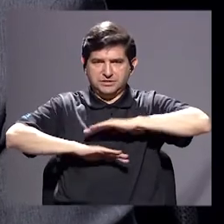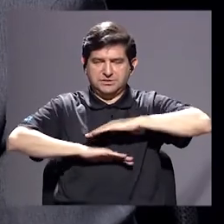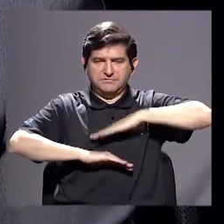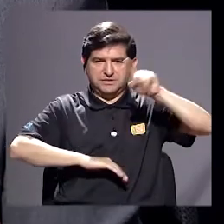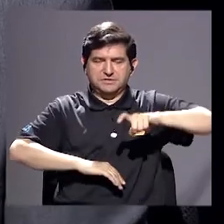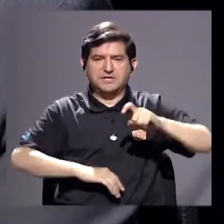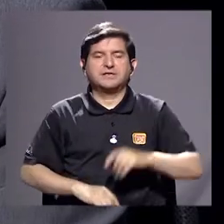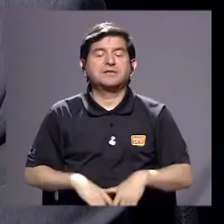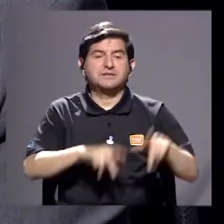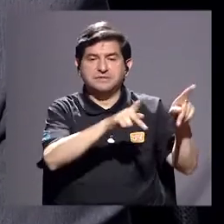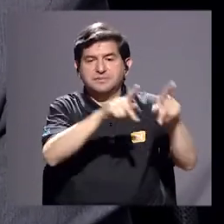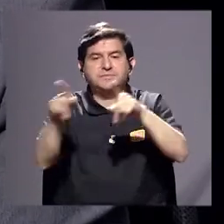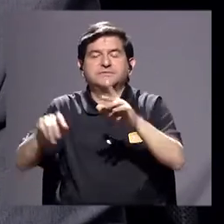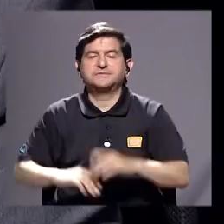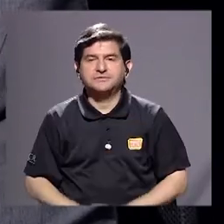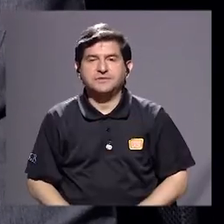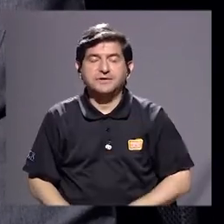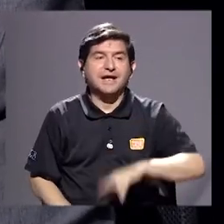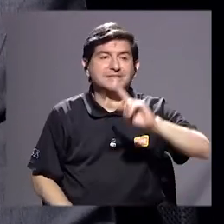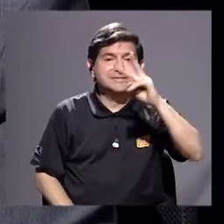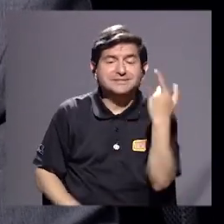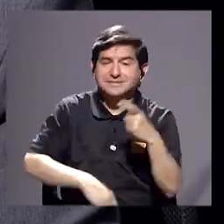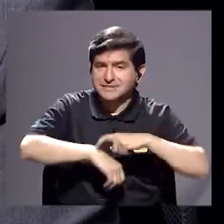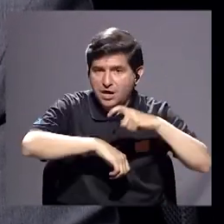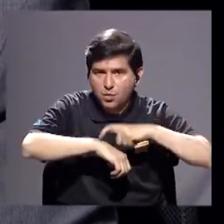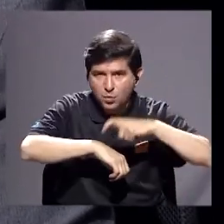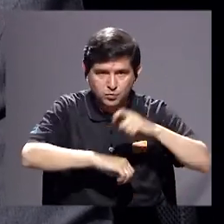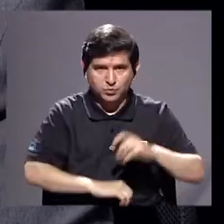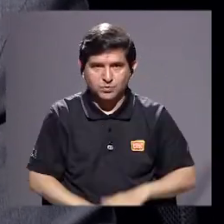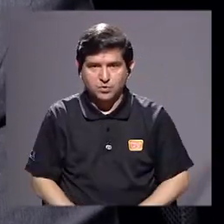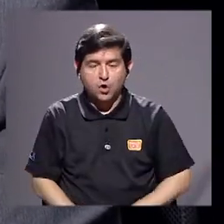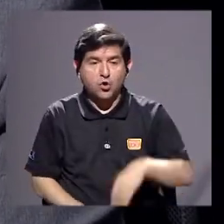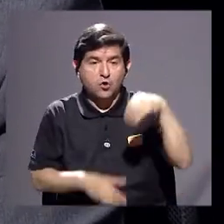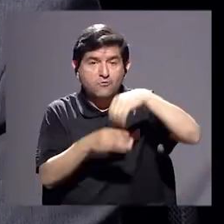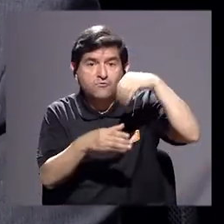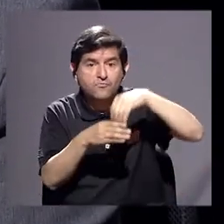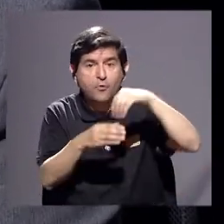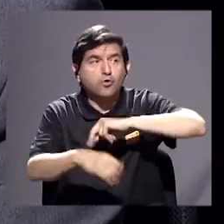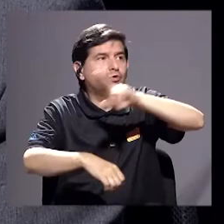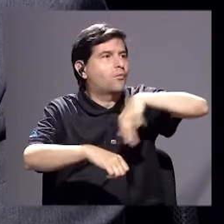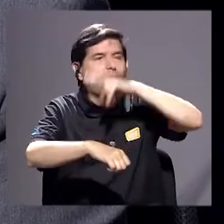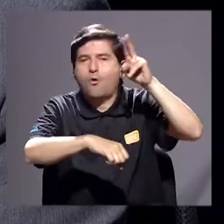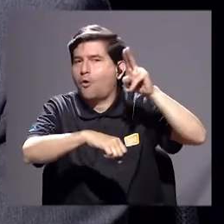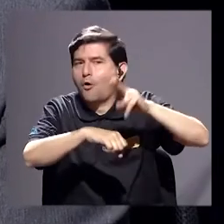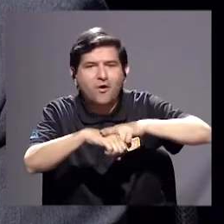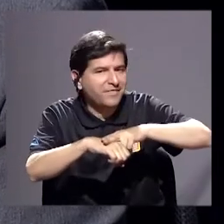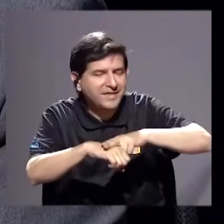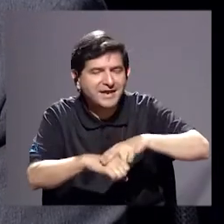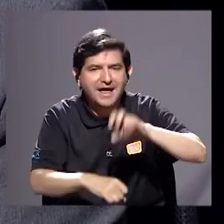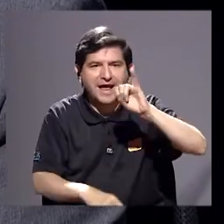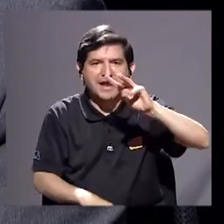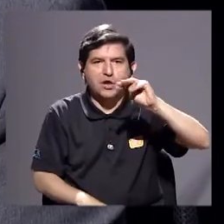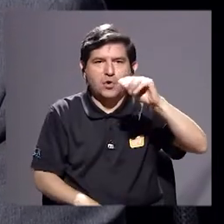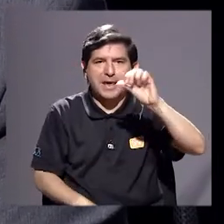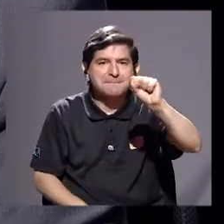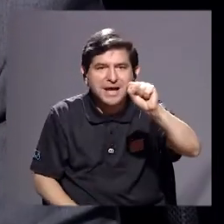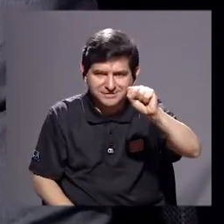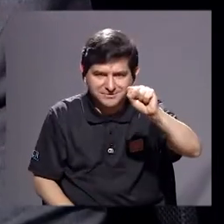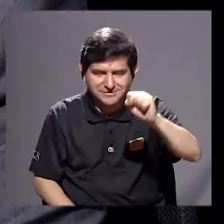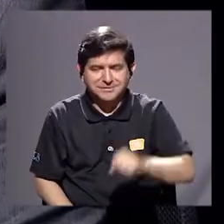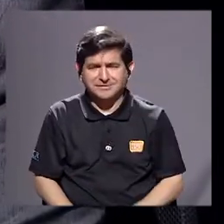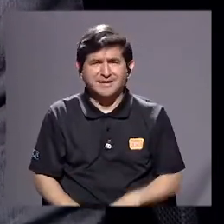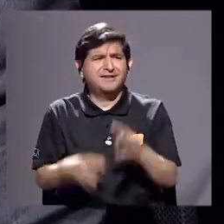necesidades básicas de esas personas y un segundo momento se maneja con los fondos ordinarios del imas para